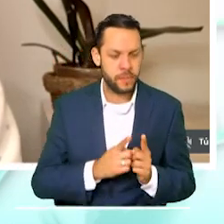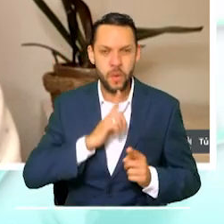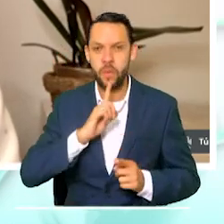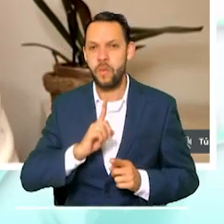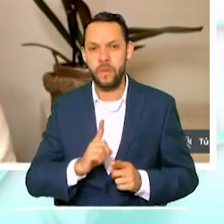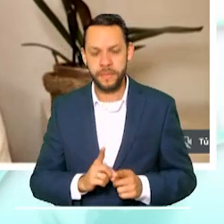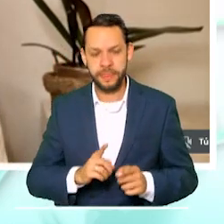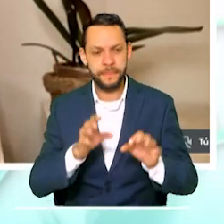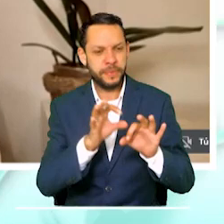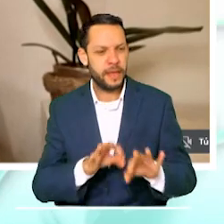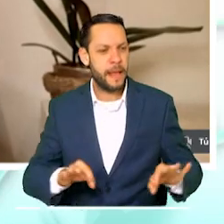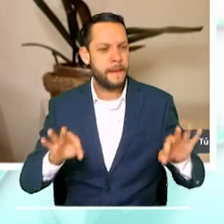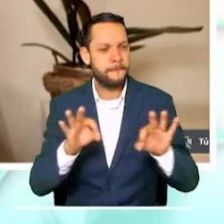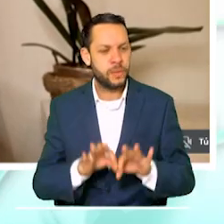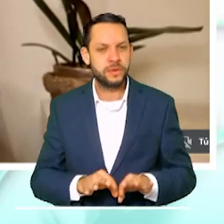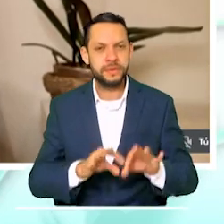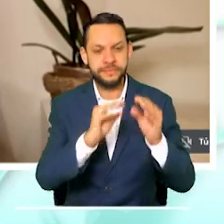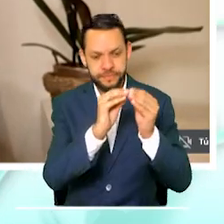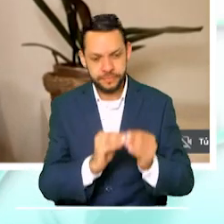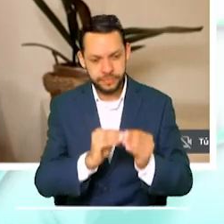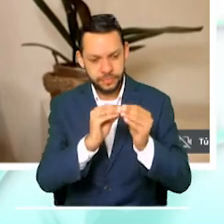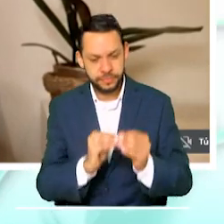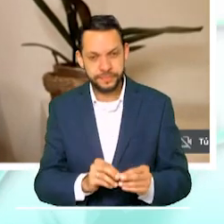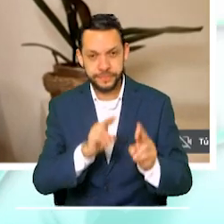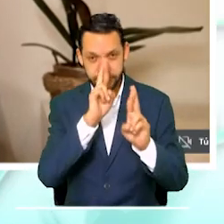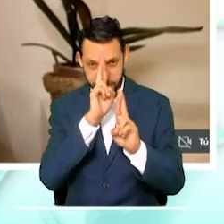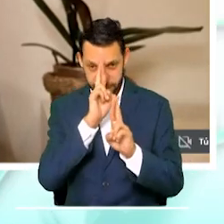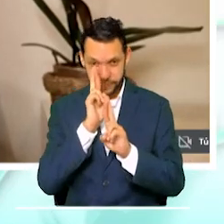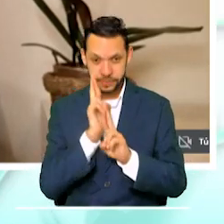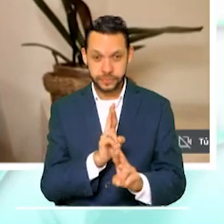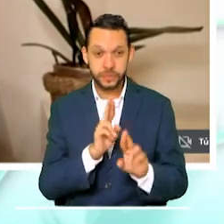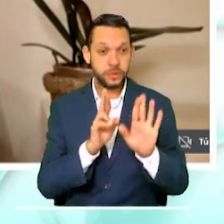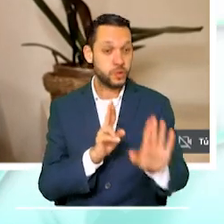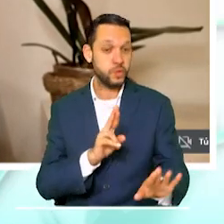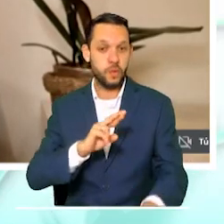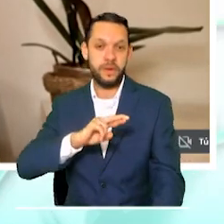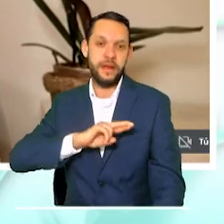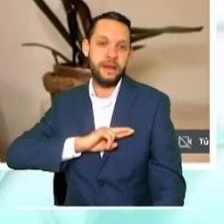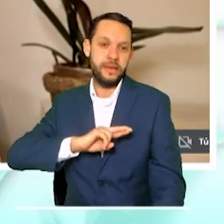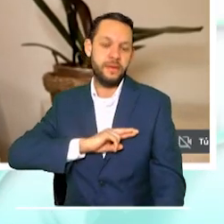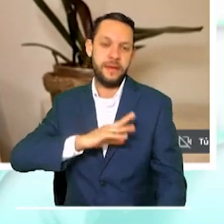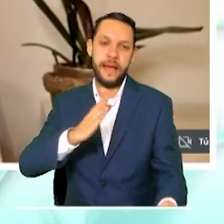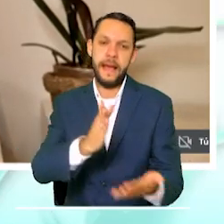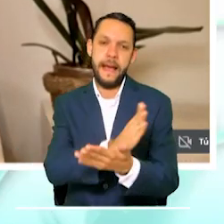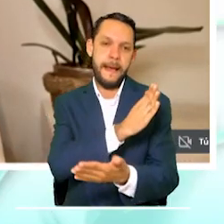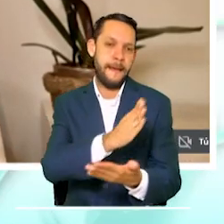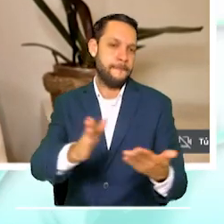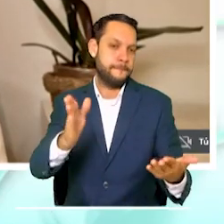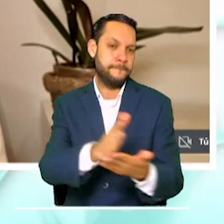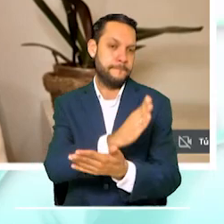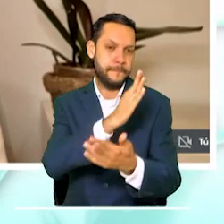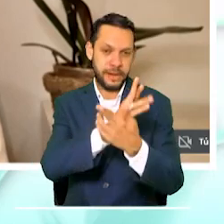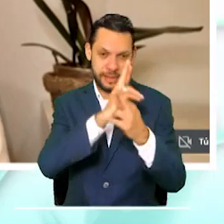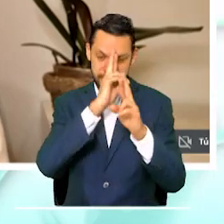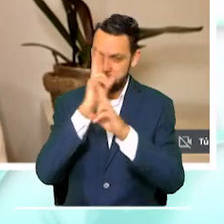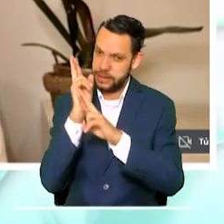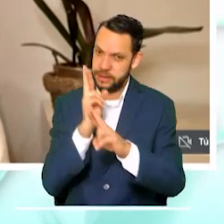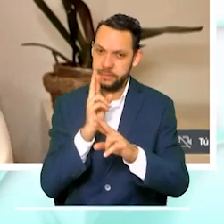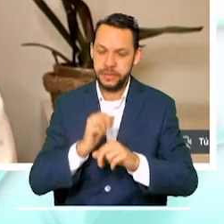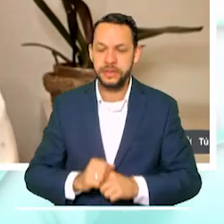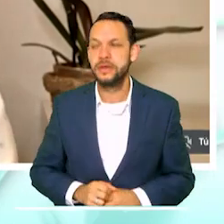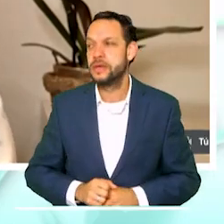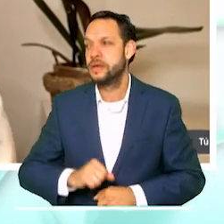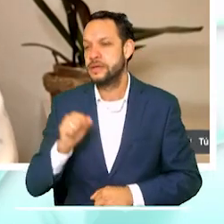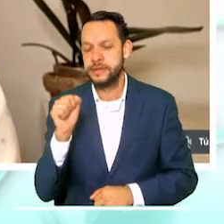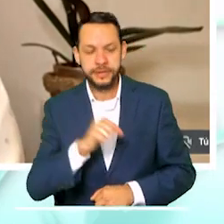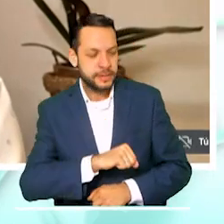importante para los profesionales de la salud respetar la espiritualidad del paciente o de las personas. Pues mira, te cuento un